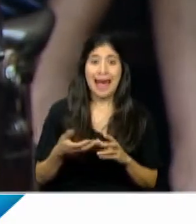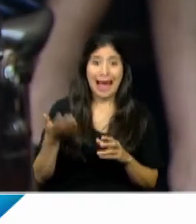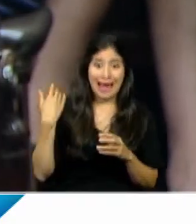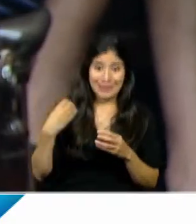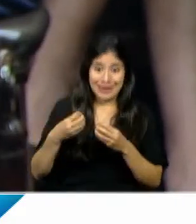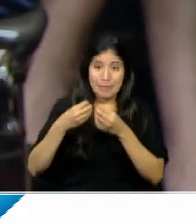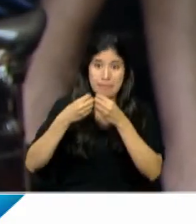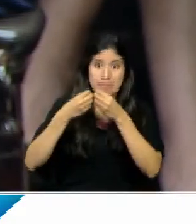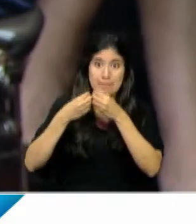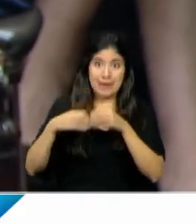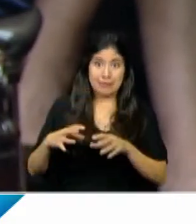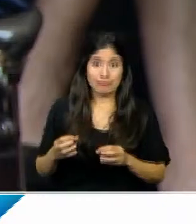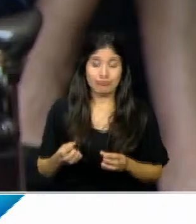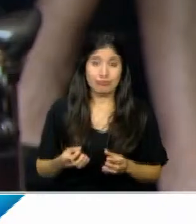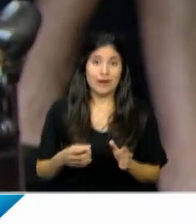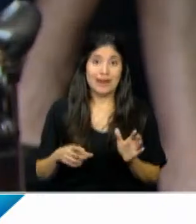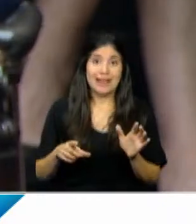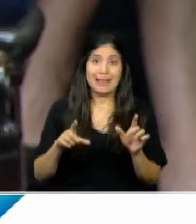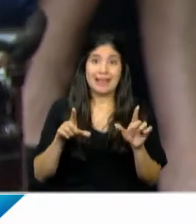ficha limpia,